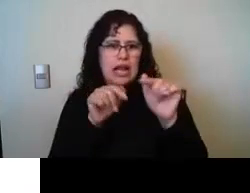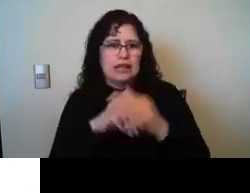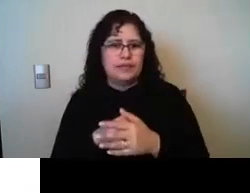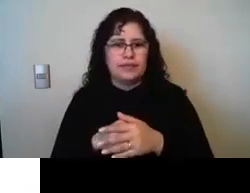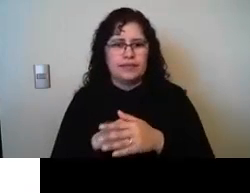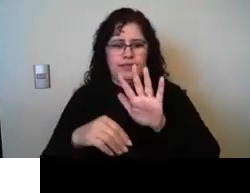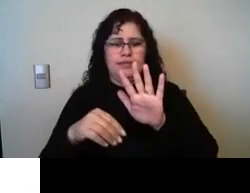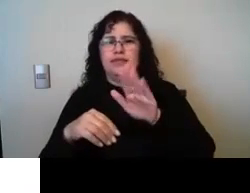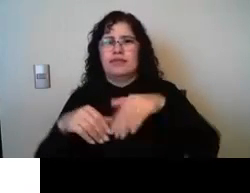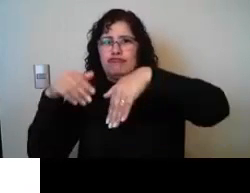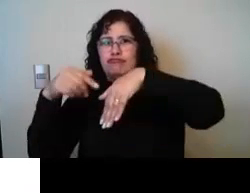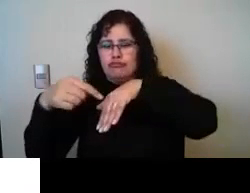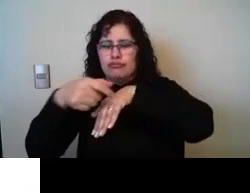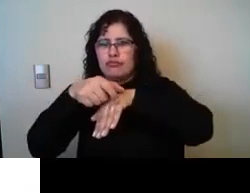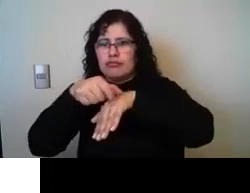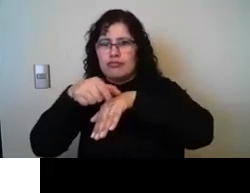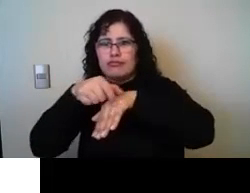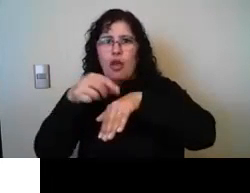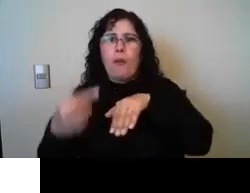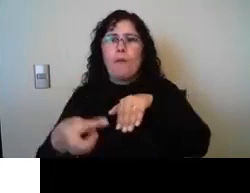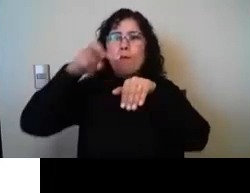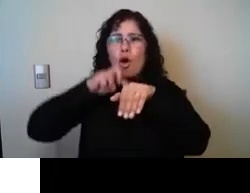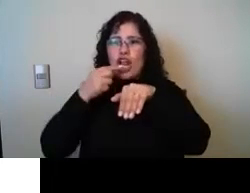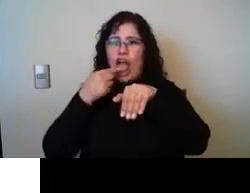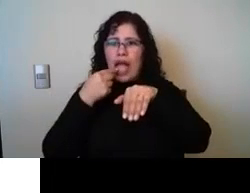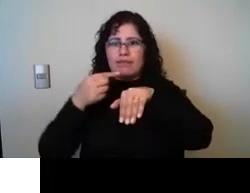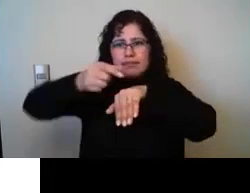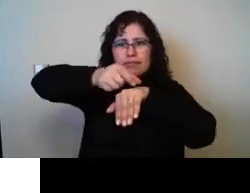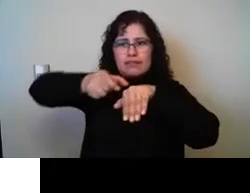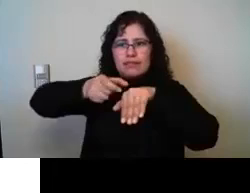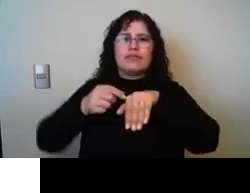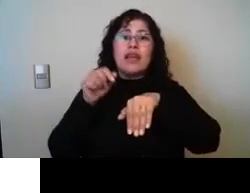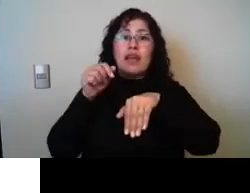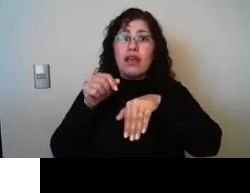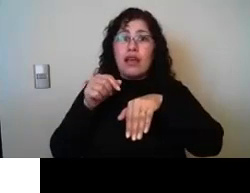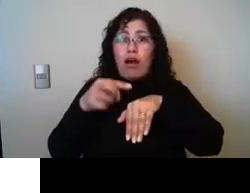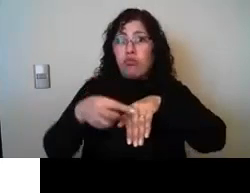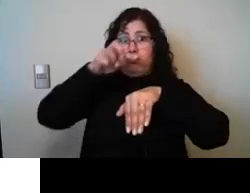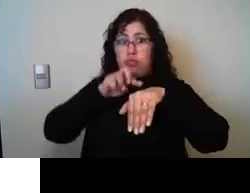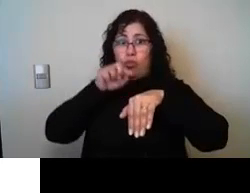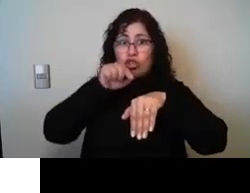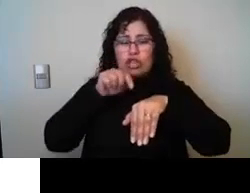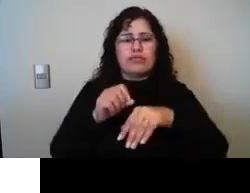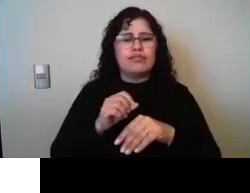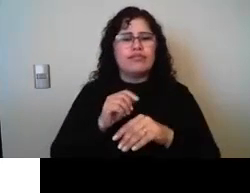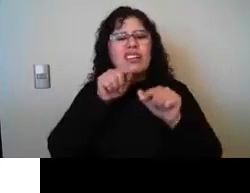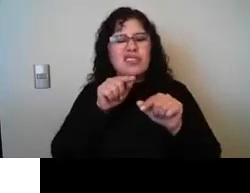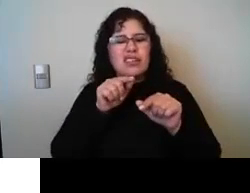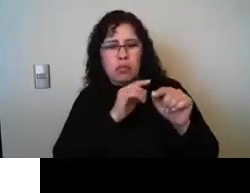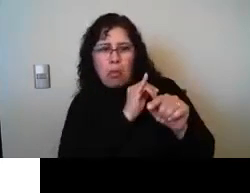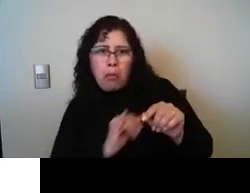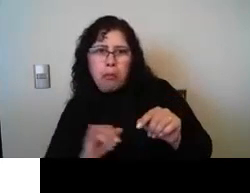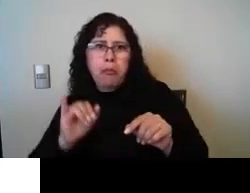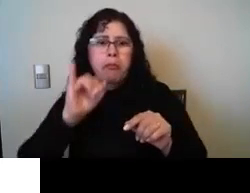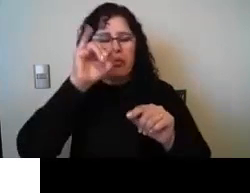lengua, ¿cierto? Sí, en este caso es un nervio que llega directamente ahí, no utiliza ningún otro